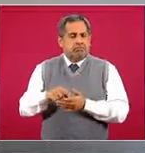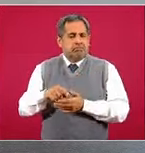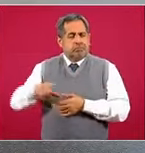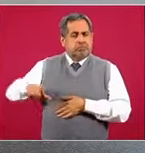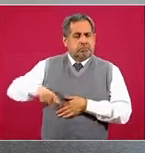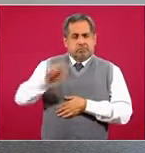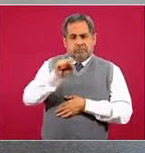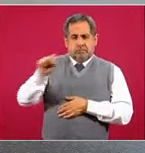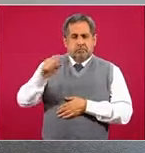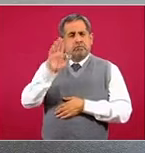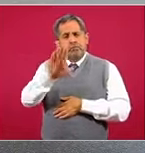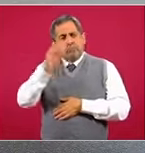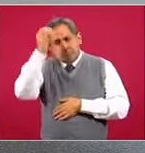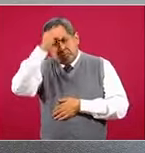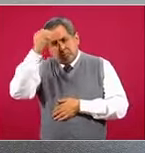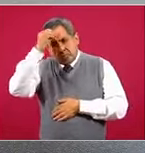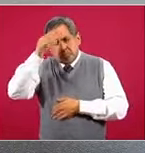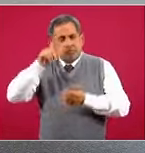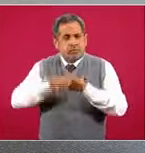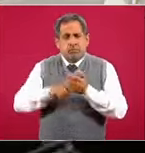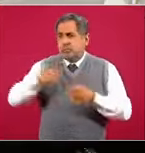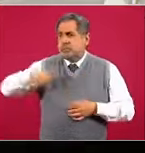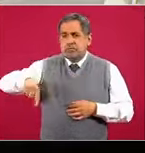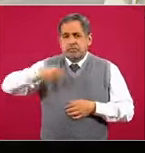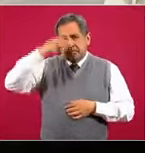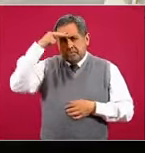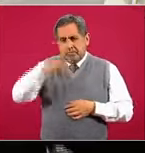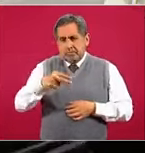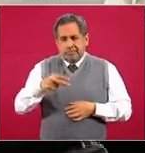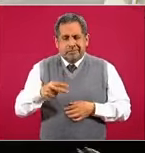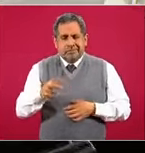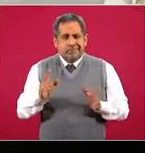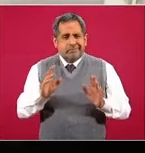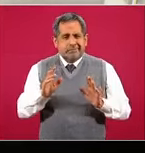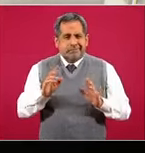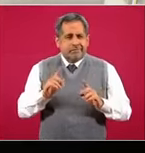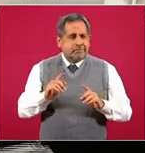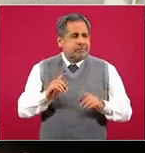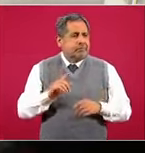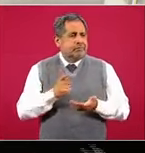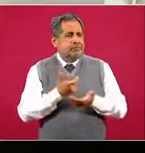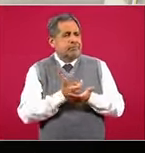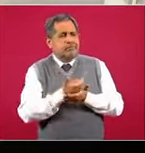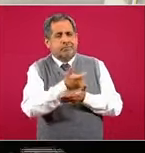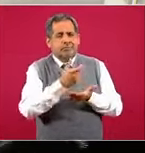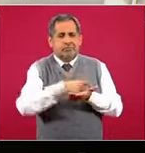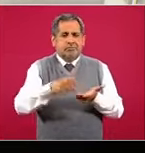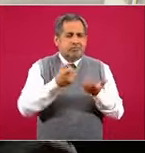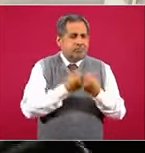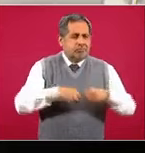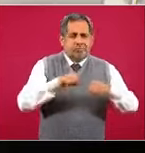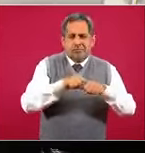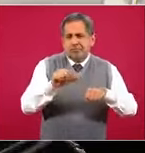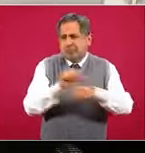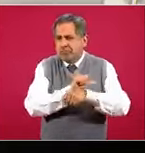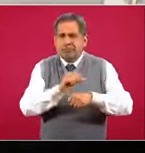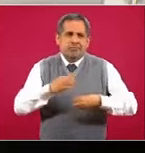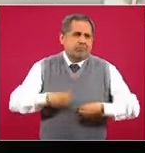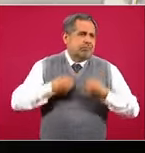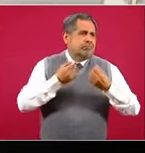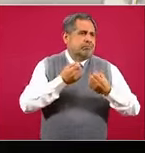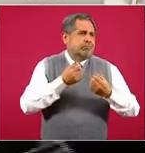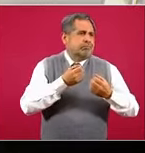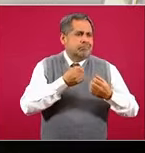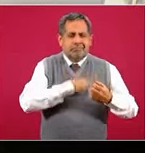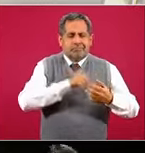es su opinión de que, si bien los mexicanos no optan mucho por contratar seguros en todo ámbito, autos, vida, salud,